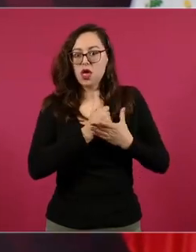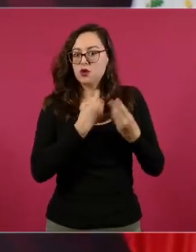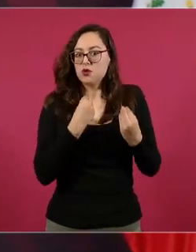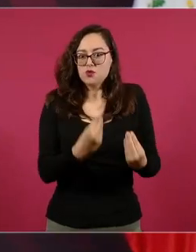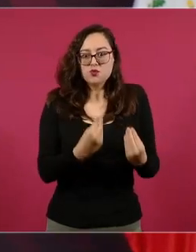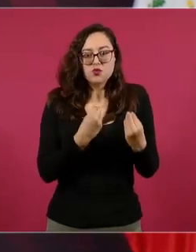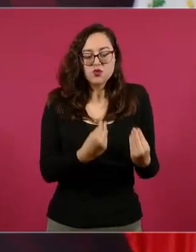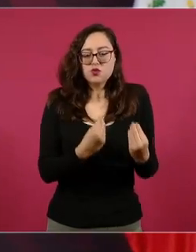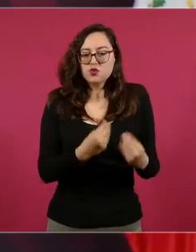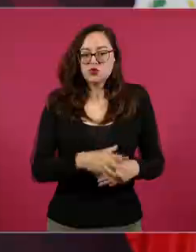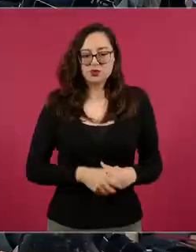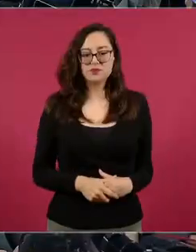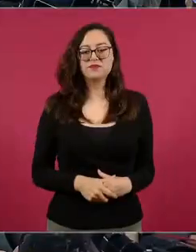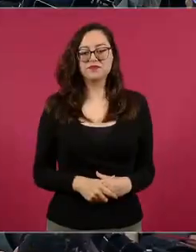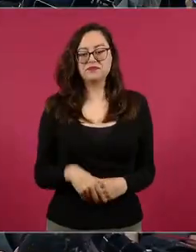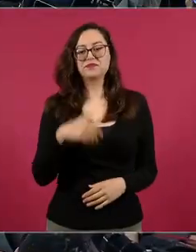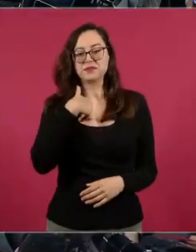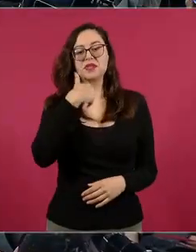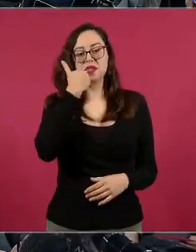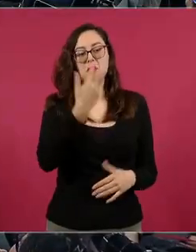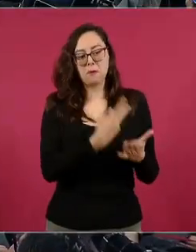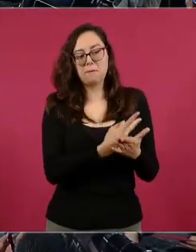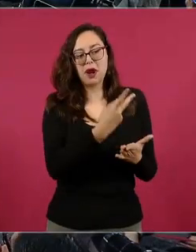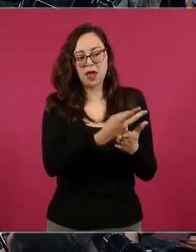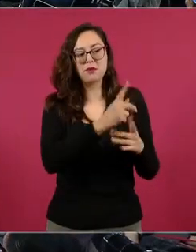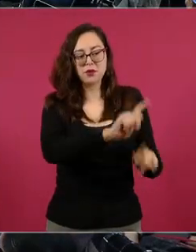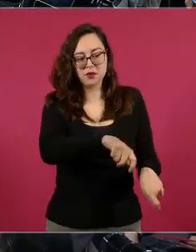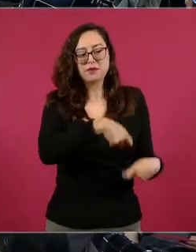sí nos han ayudado,